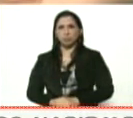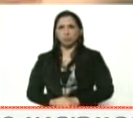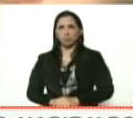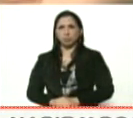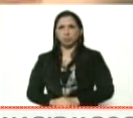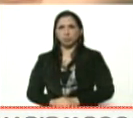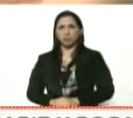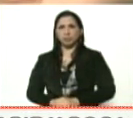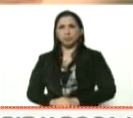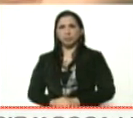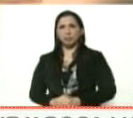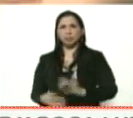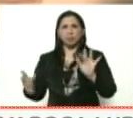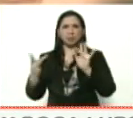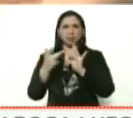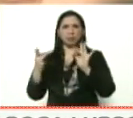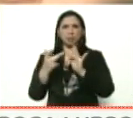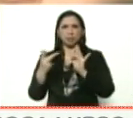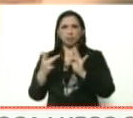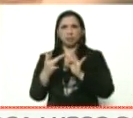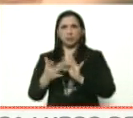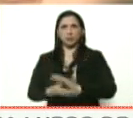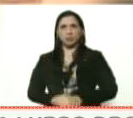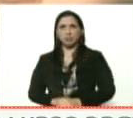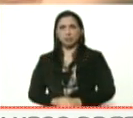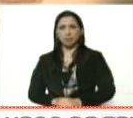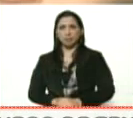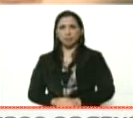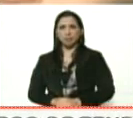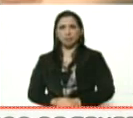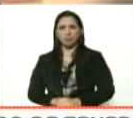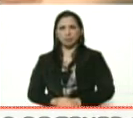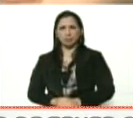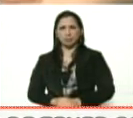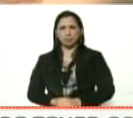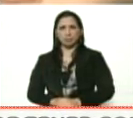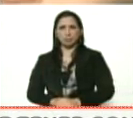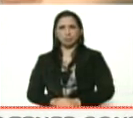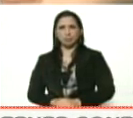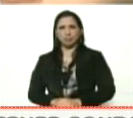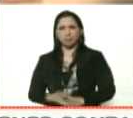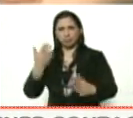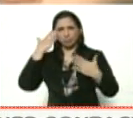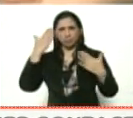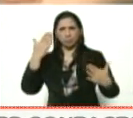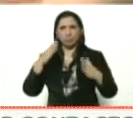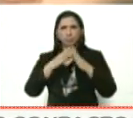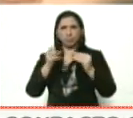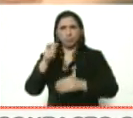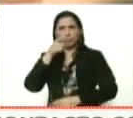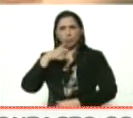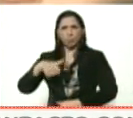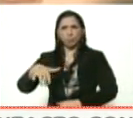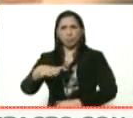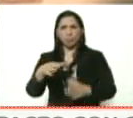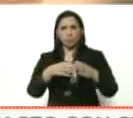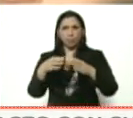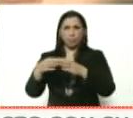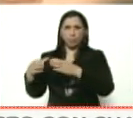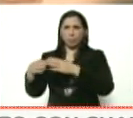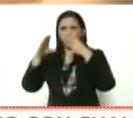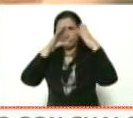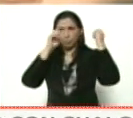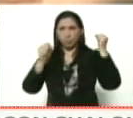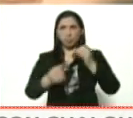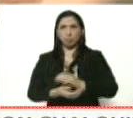están en conexión y van a hacer sus preguntas. Quiero saludar a todo el cuerpo diplomático